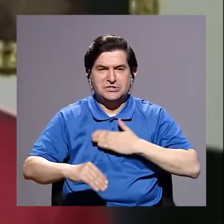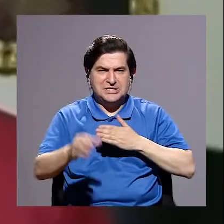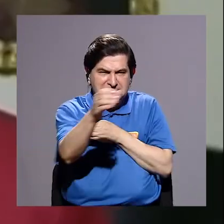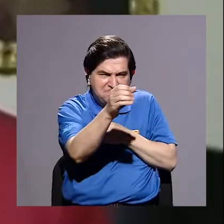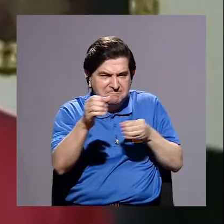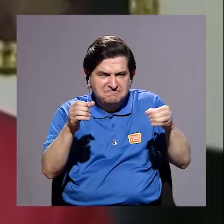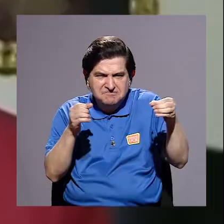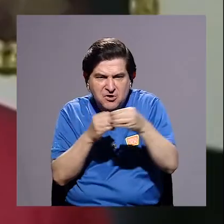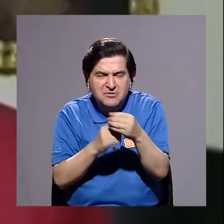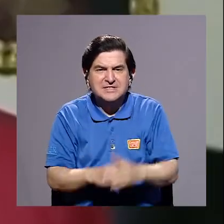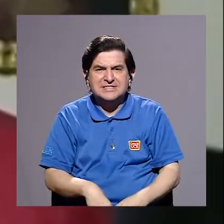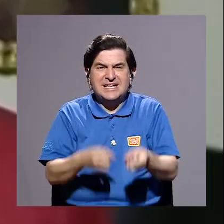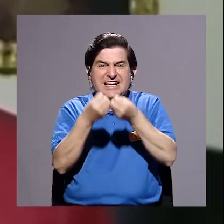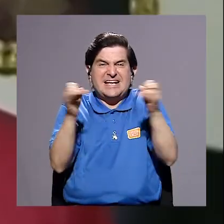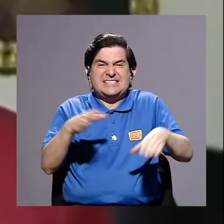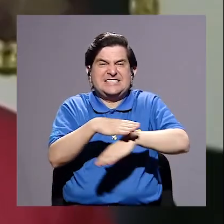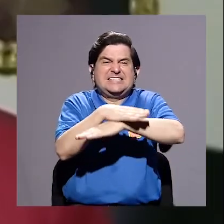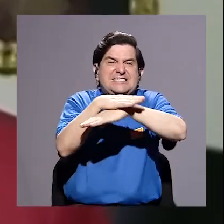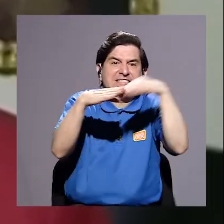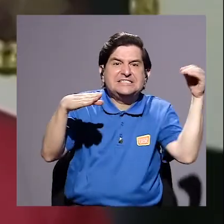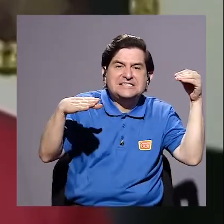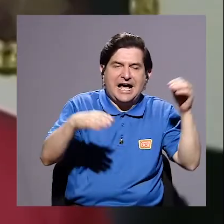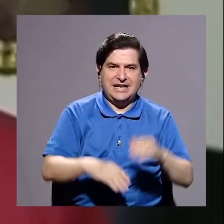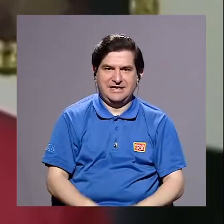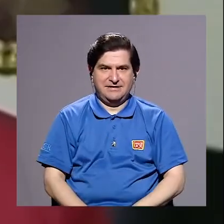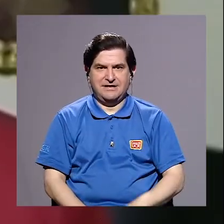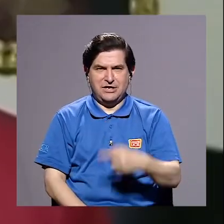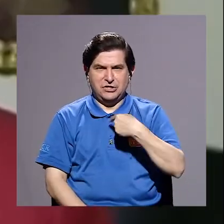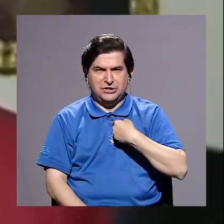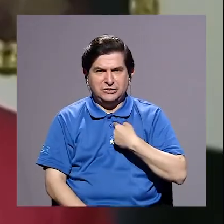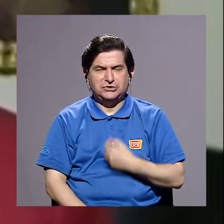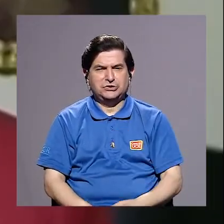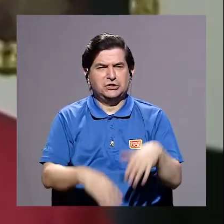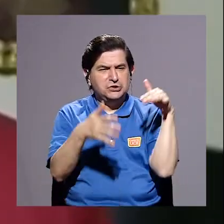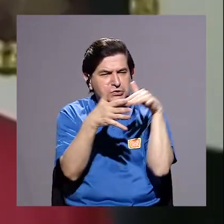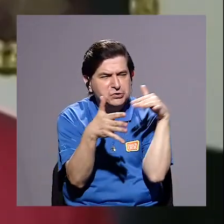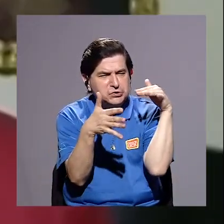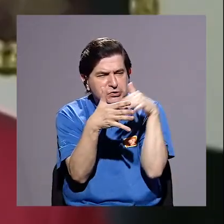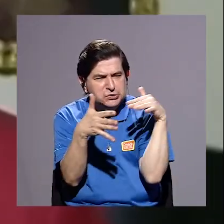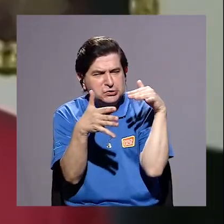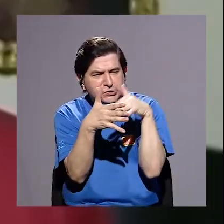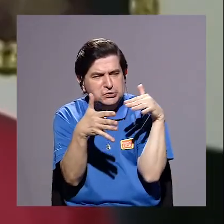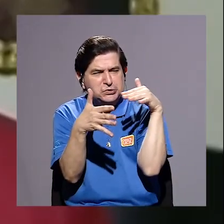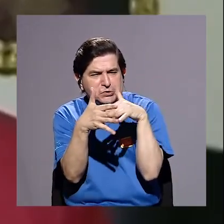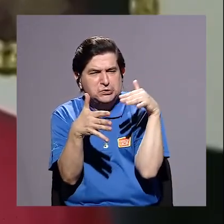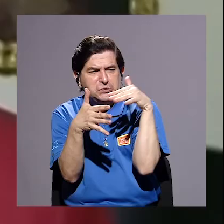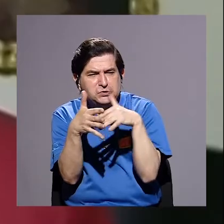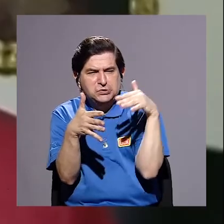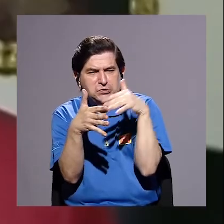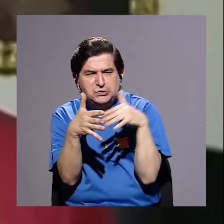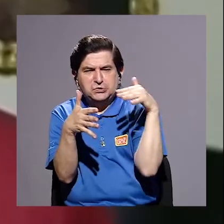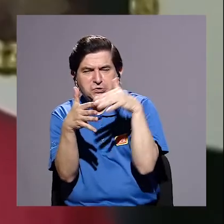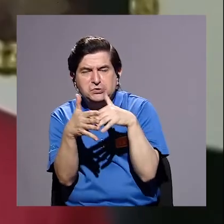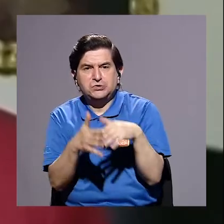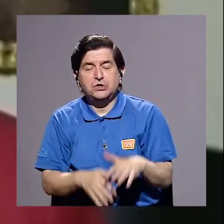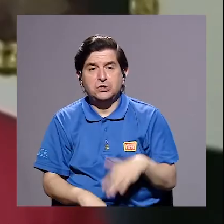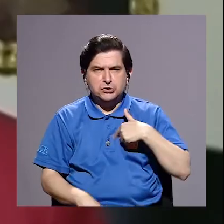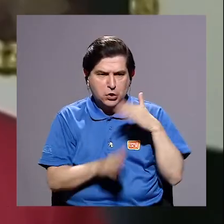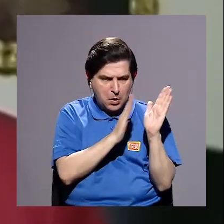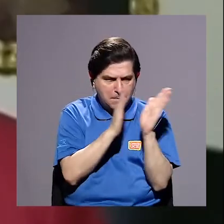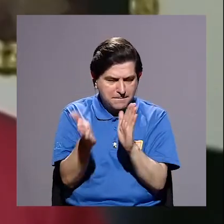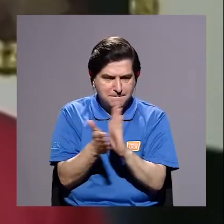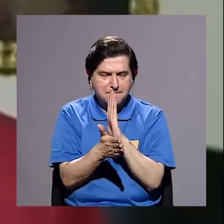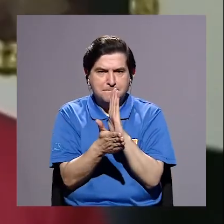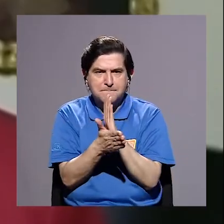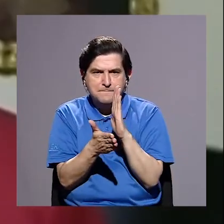en mi oficina sin salir de la oficina, estudiando y estudiando y estudiando para